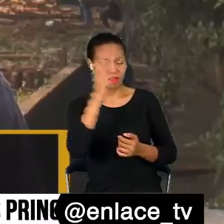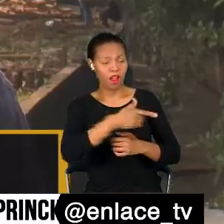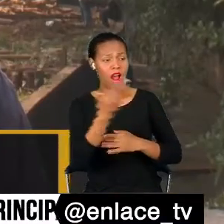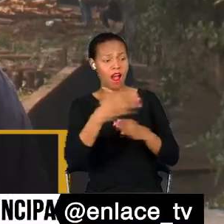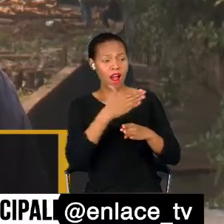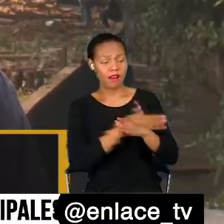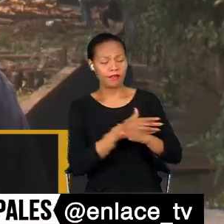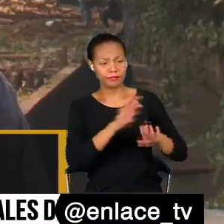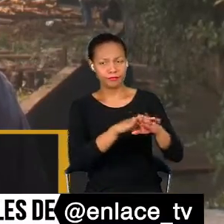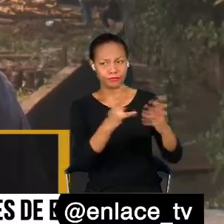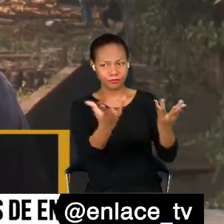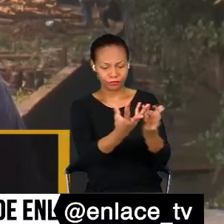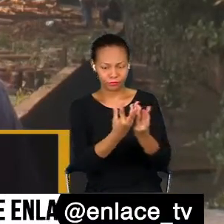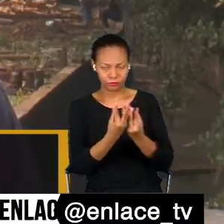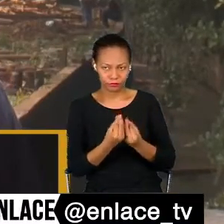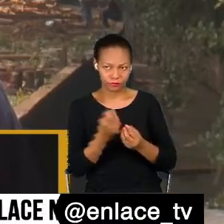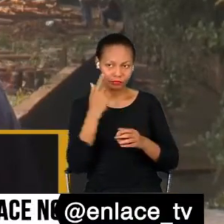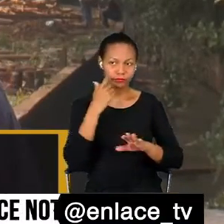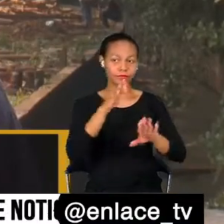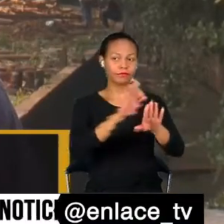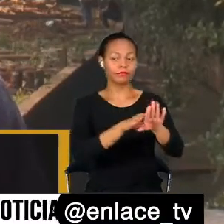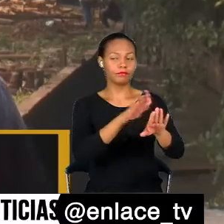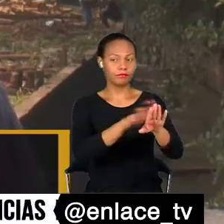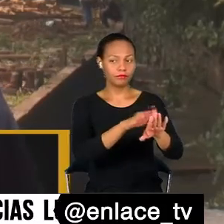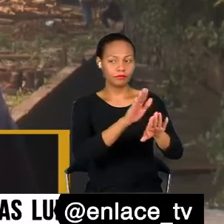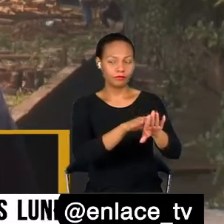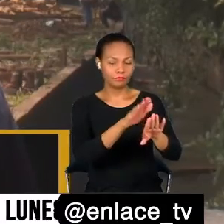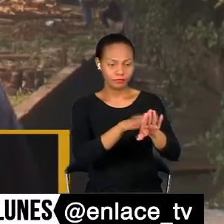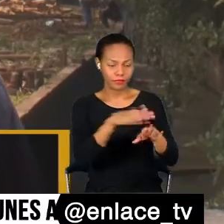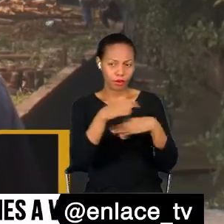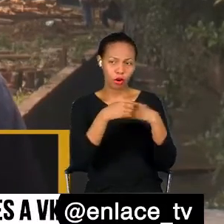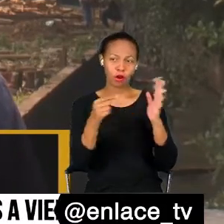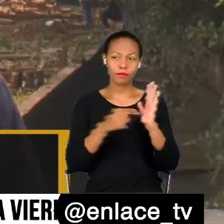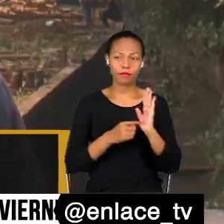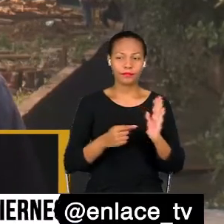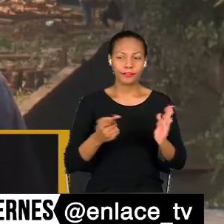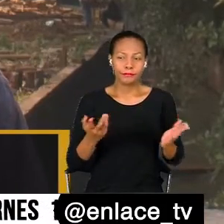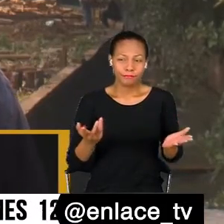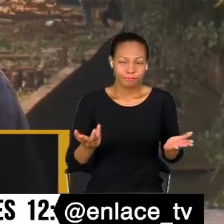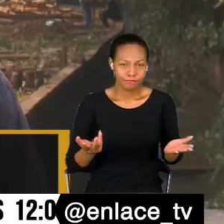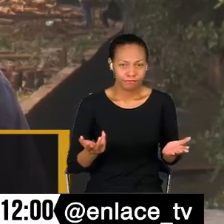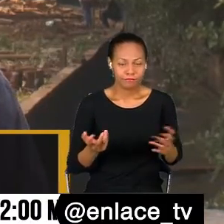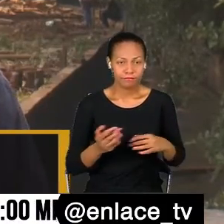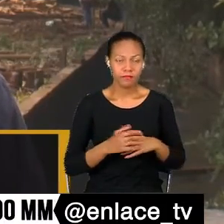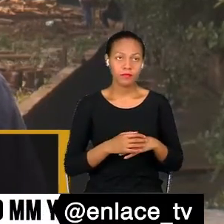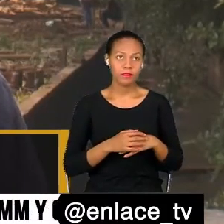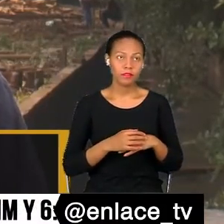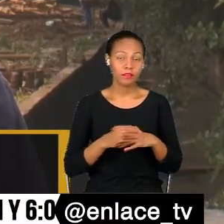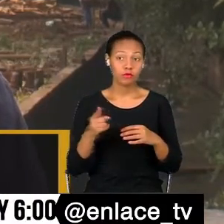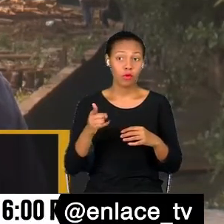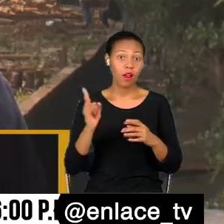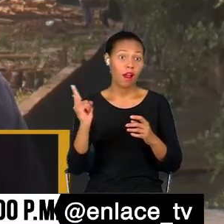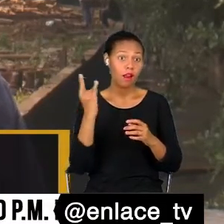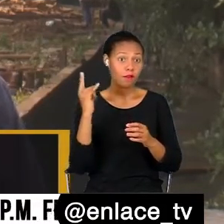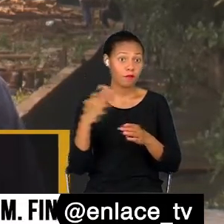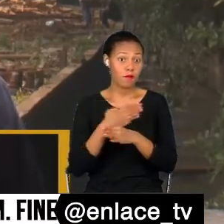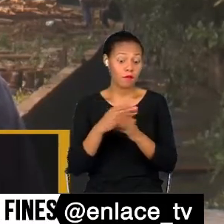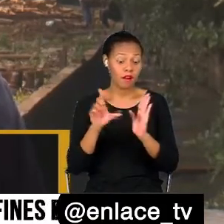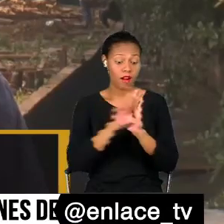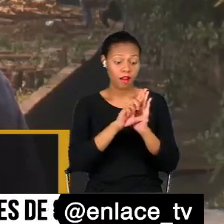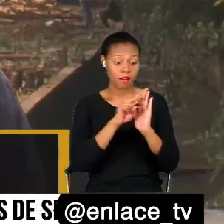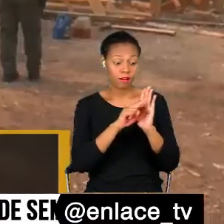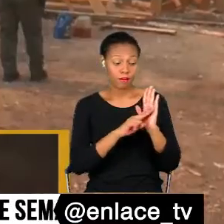personas, les pusimos de presente la comisión de los presuntos hechos delictivos que se estaban presentando,